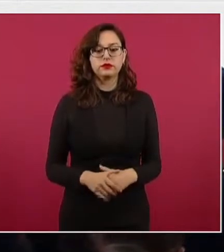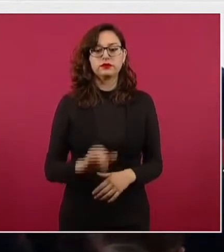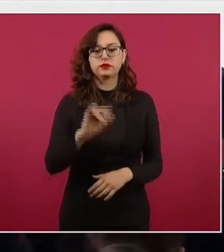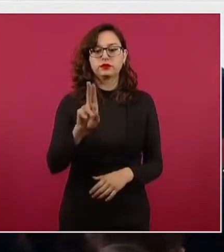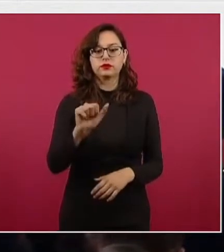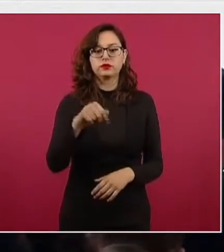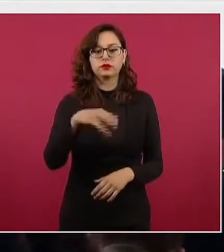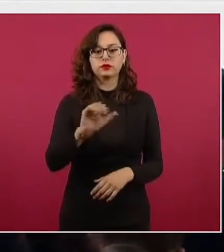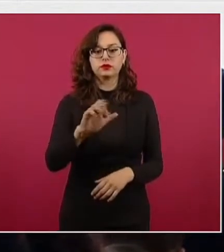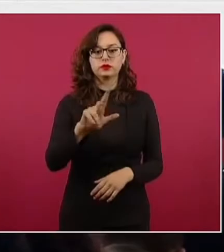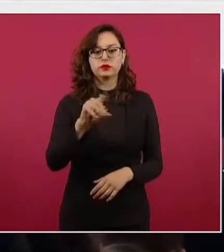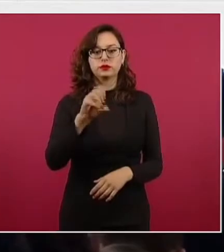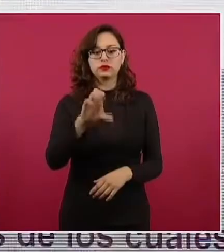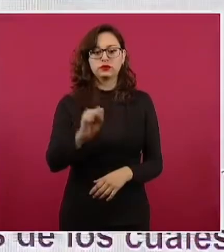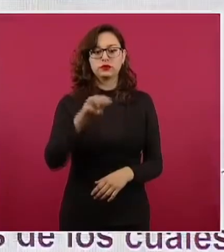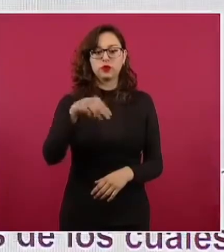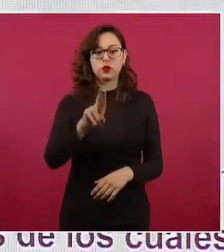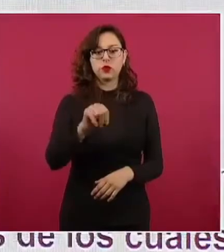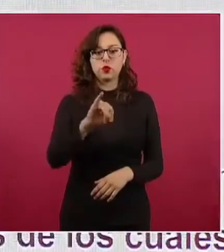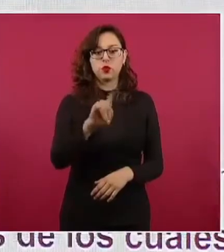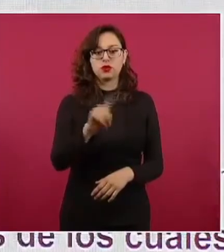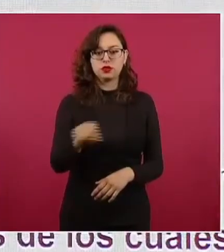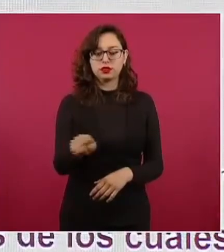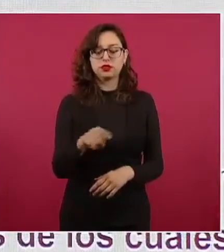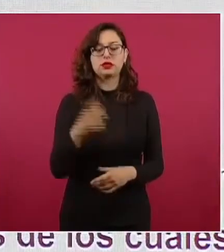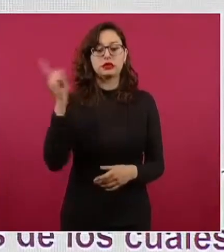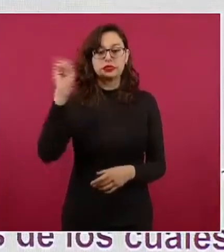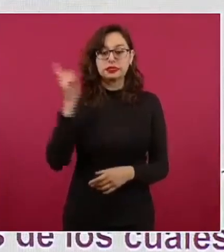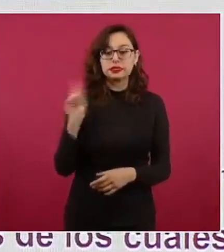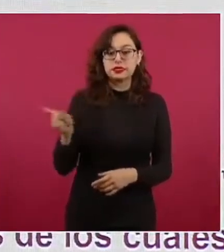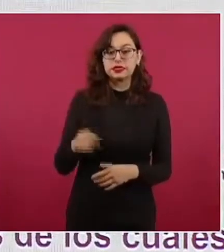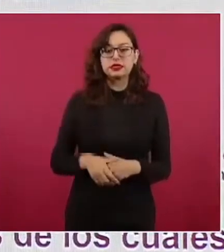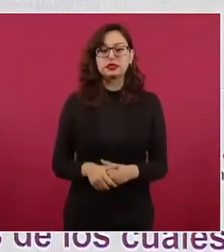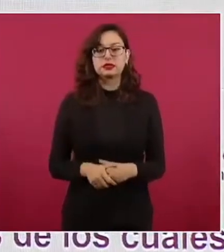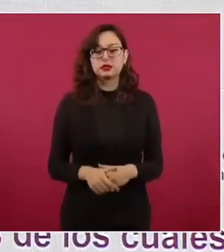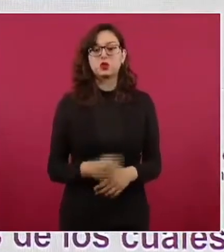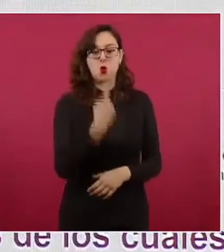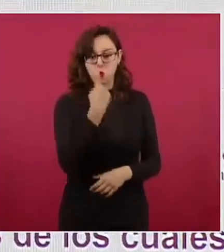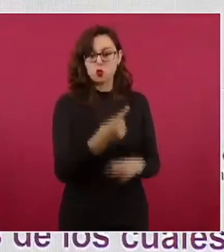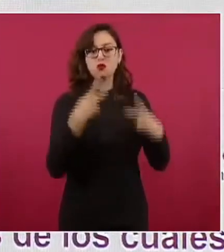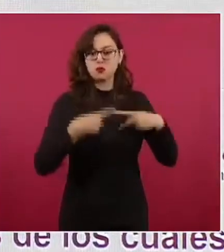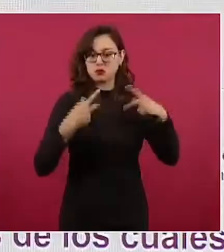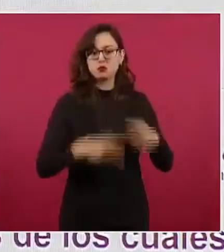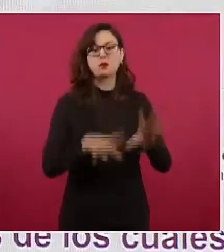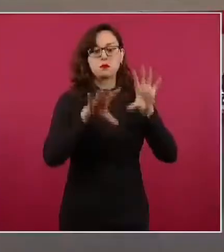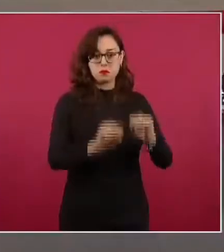Juan Carlos Muñiz Fresnillo, 1 detenido.